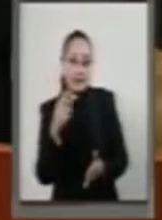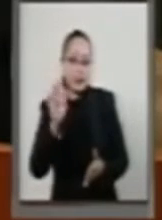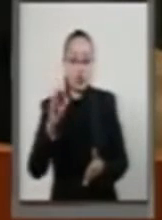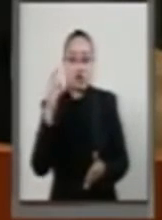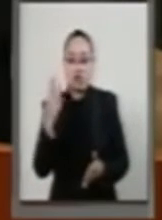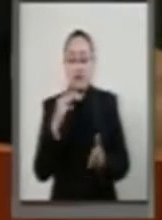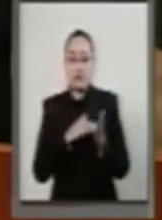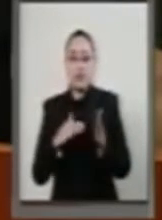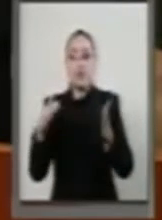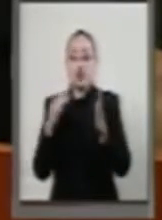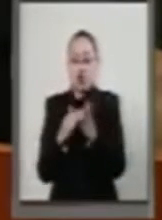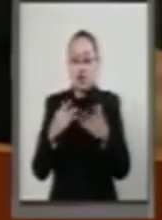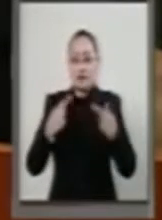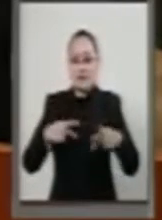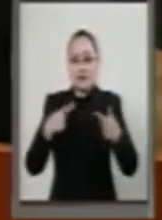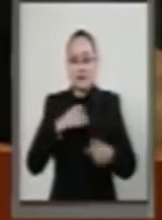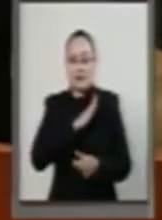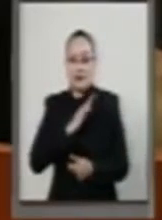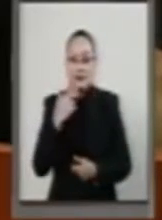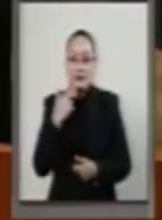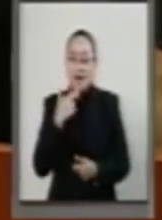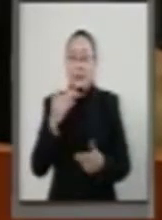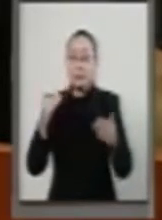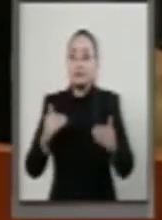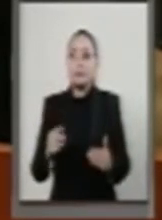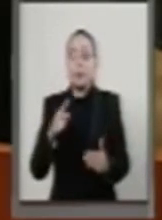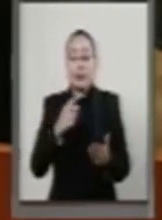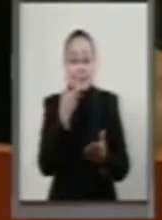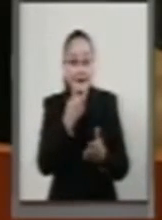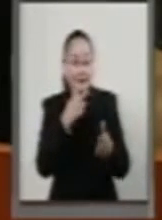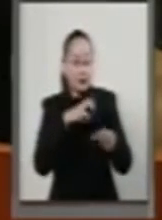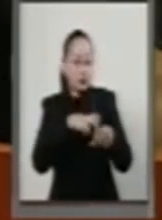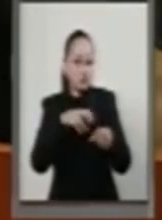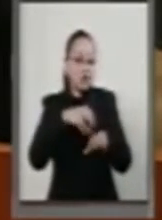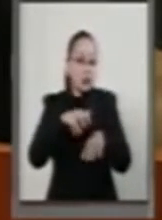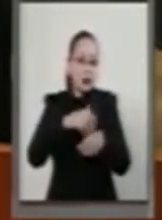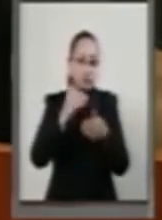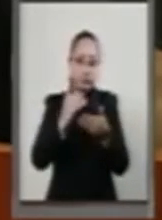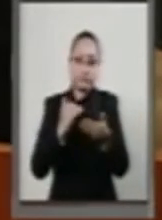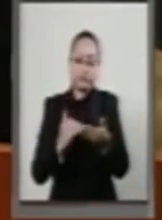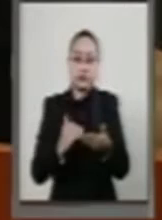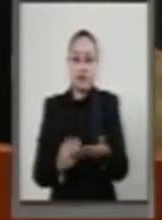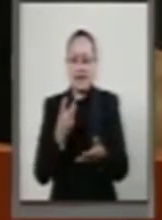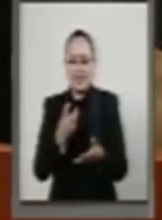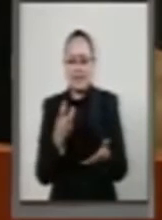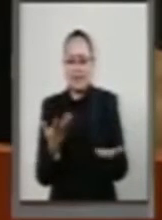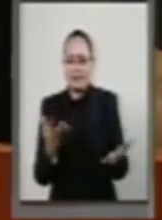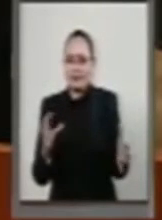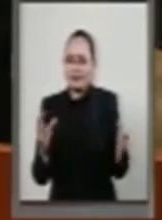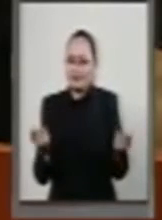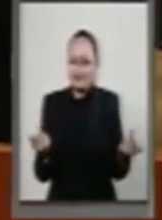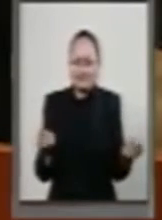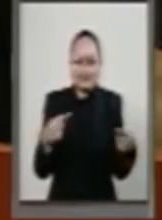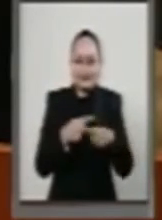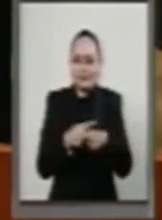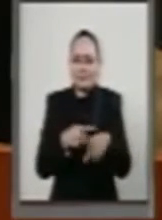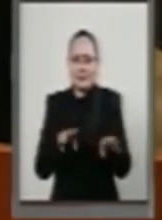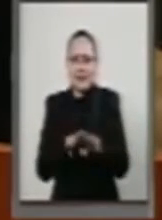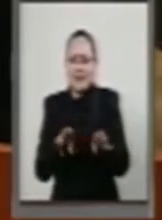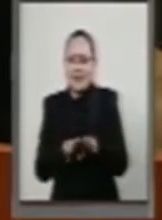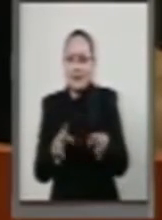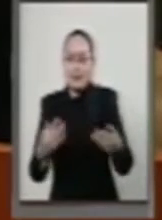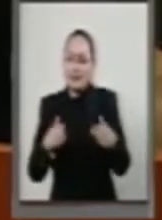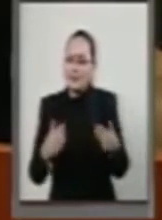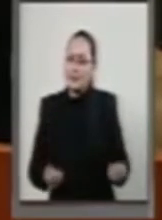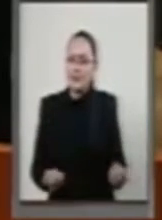67.3 millones de habitantes. Las cifras anteriores resultan sencillamente incomprensibles, pues se